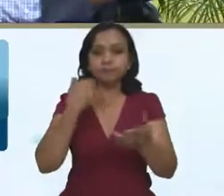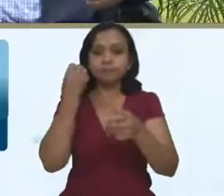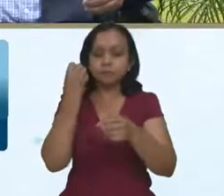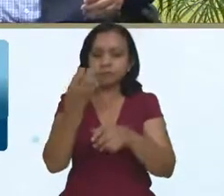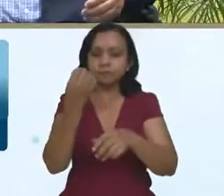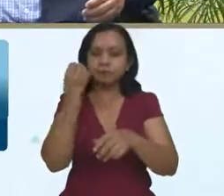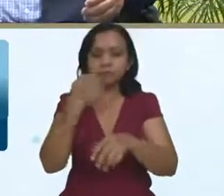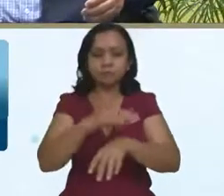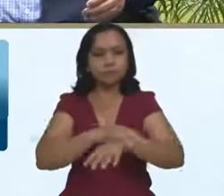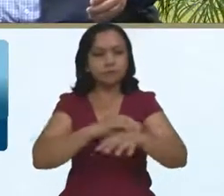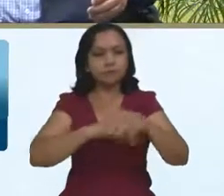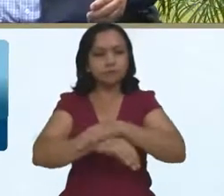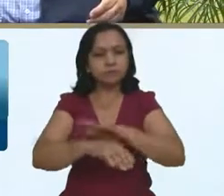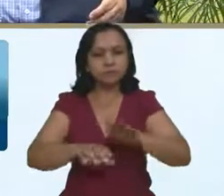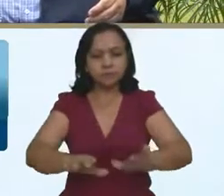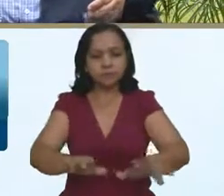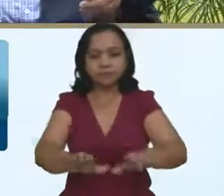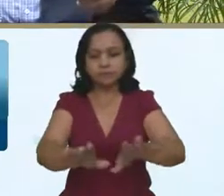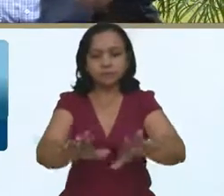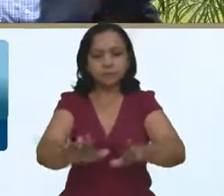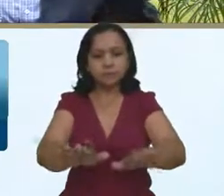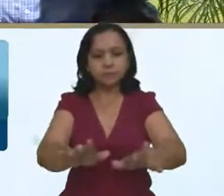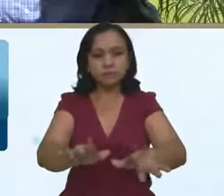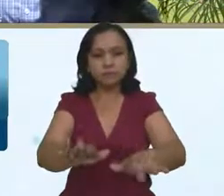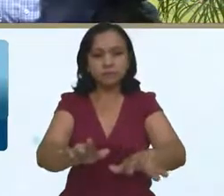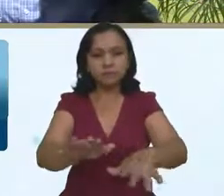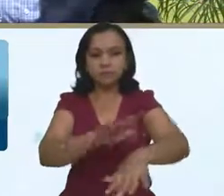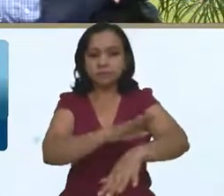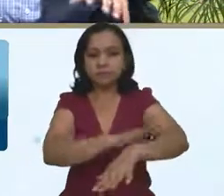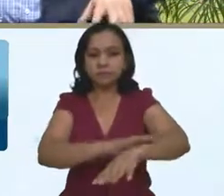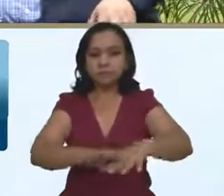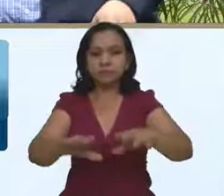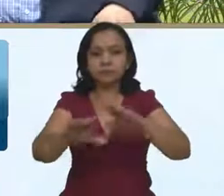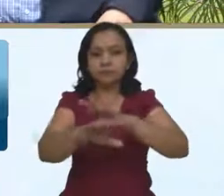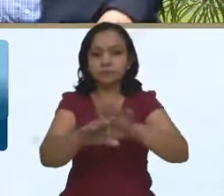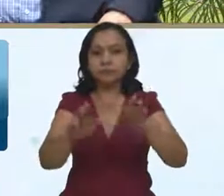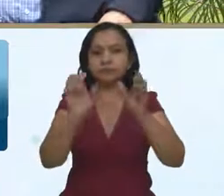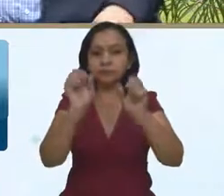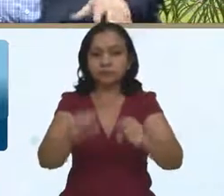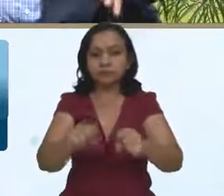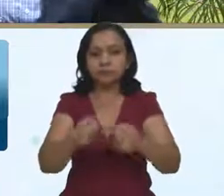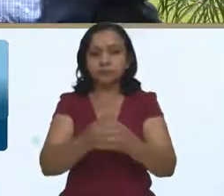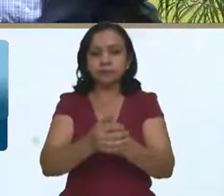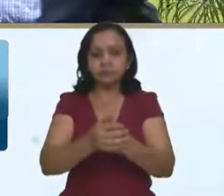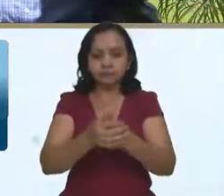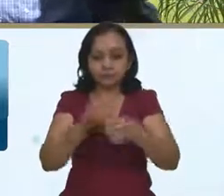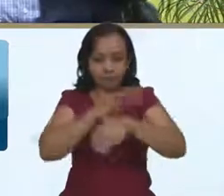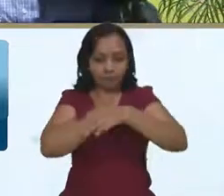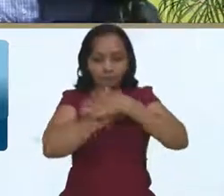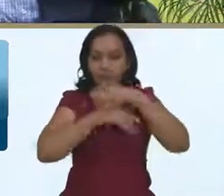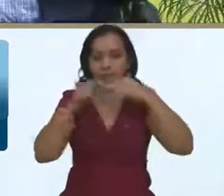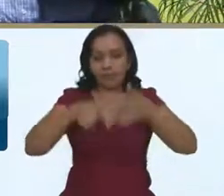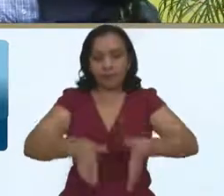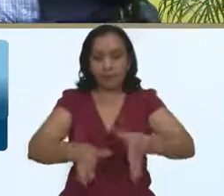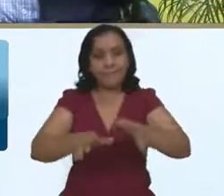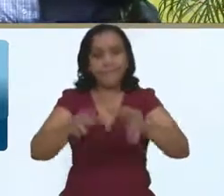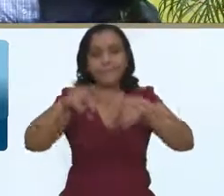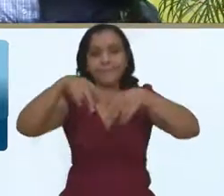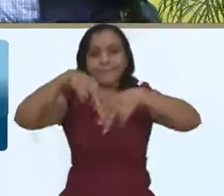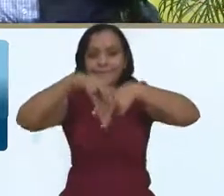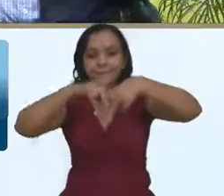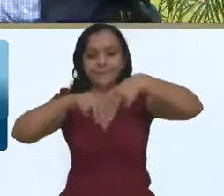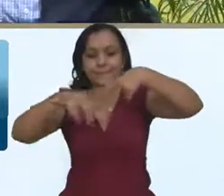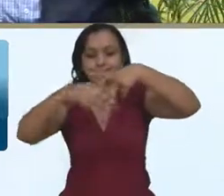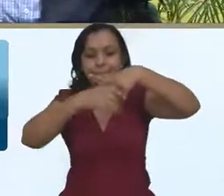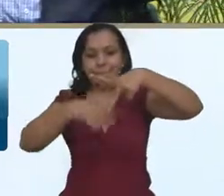dolores intensos hacia la parte inferior. Por eso es muy común la de los miembros inferiores. Existen otras menos comunes, que ahí es donde